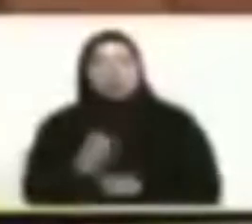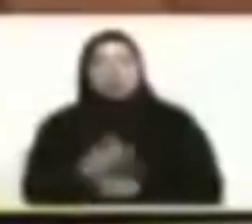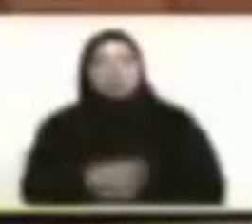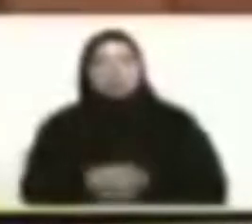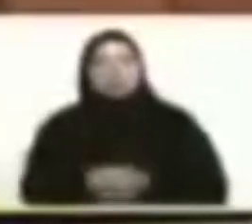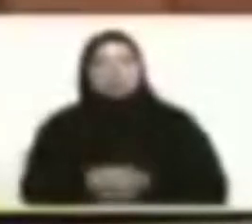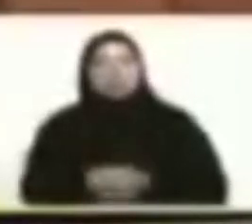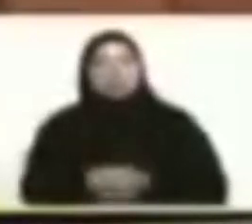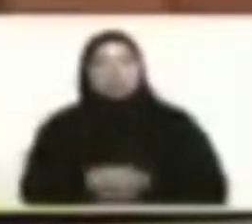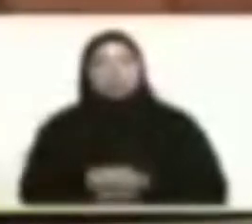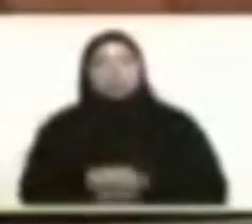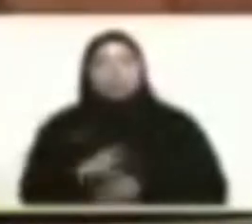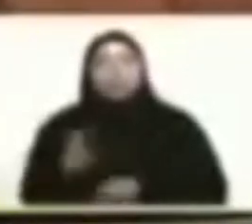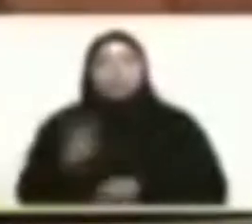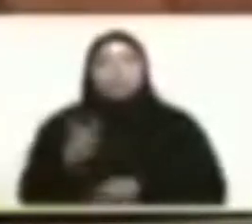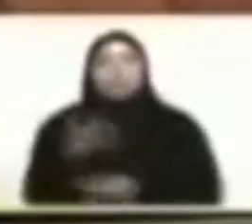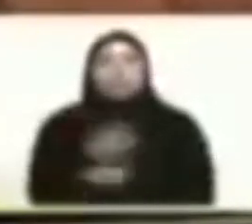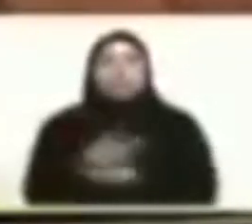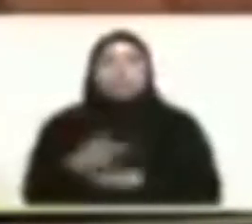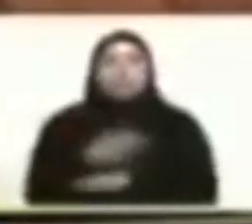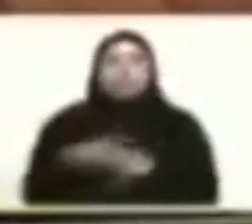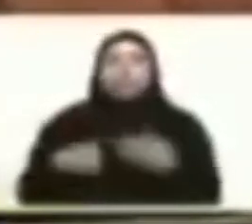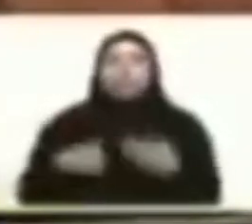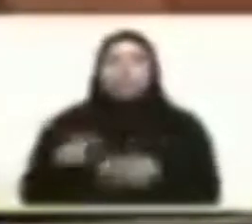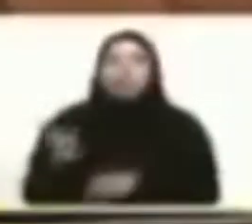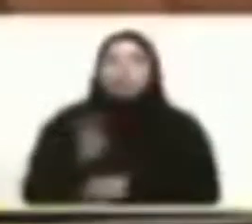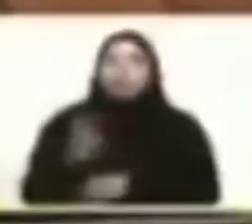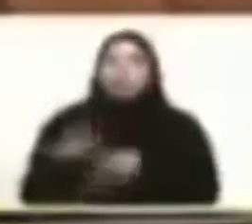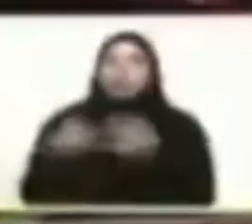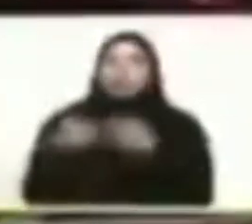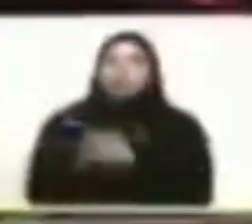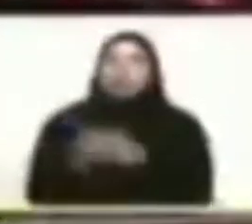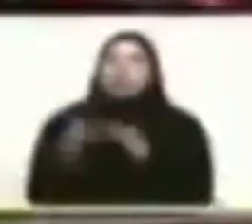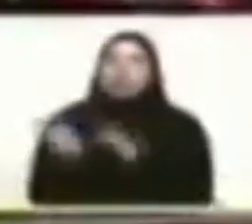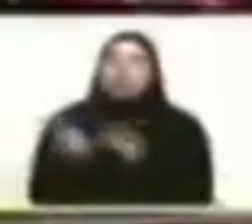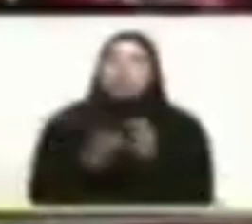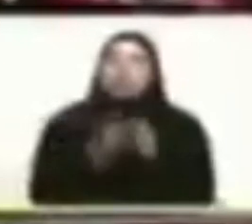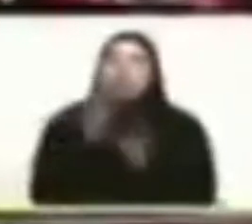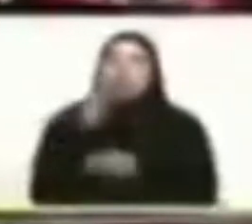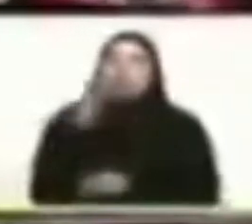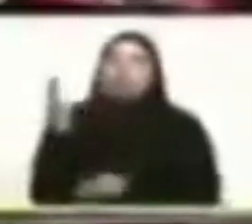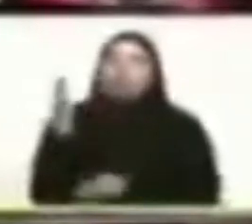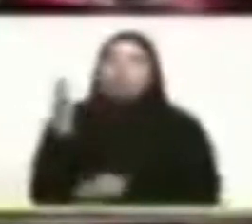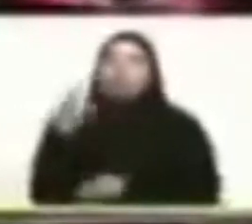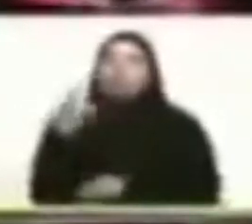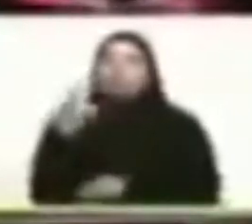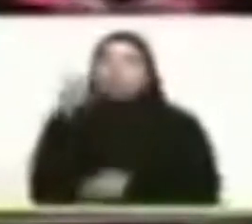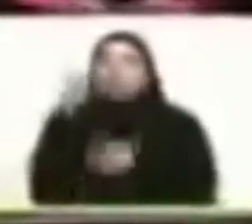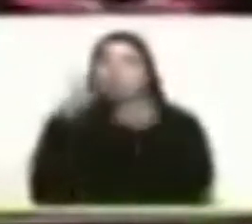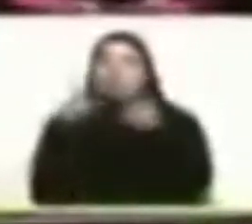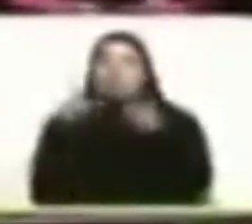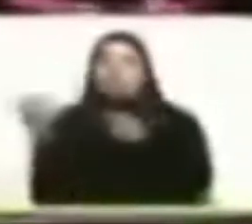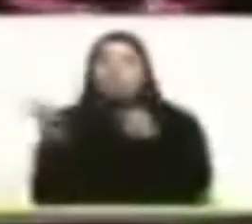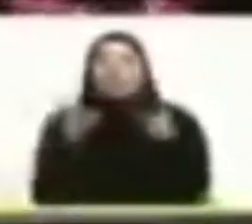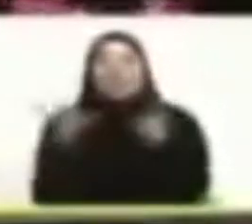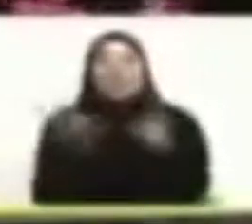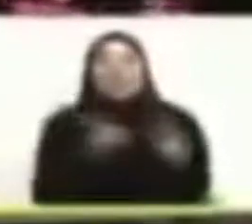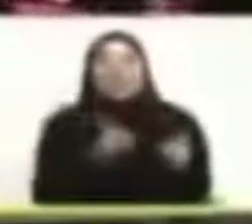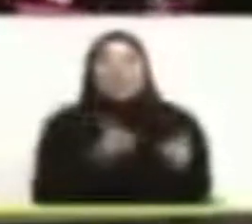que estar preocupado por tu país, que no gobiernas tu país, que llegaste a abrirle las puertas al Comando Sur, al diablo.